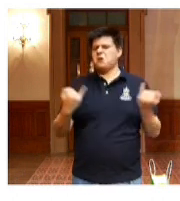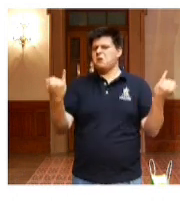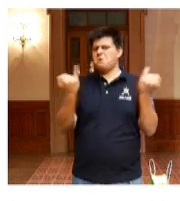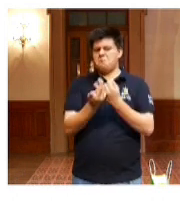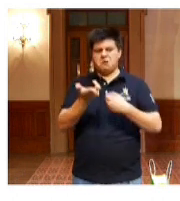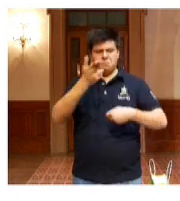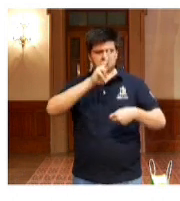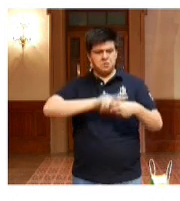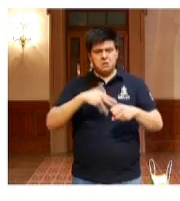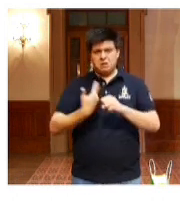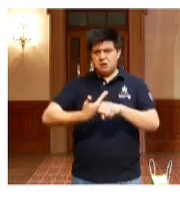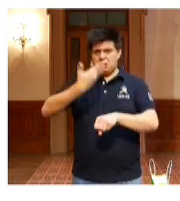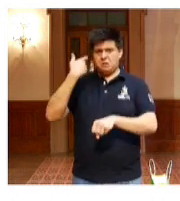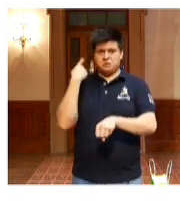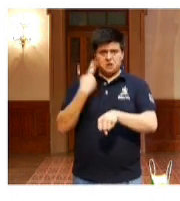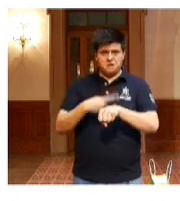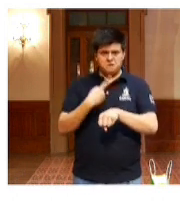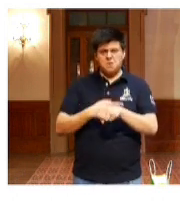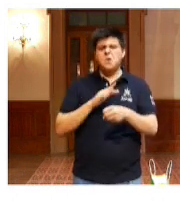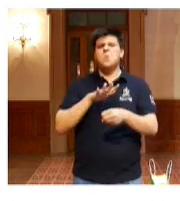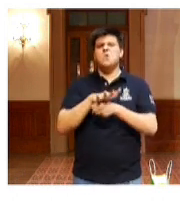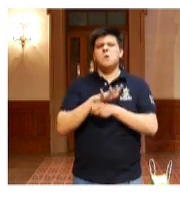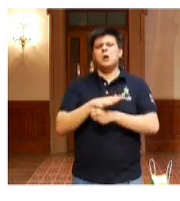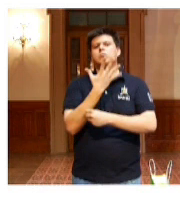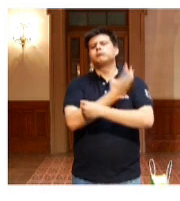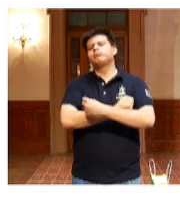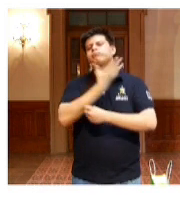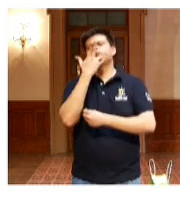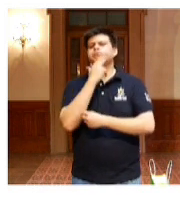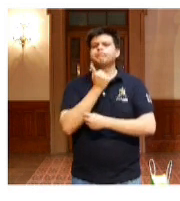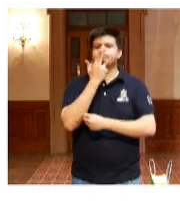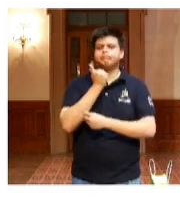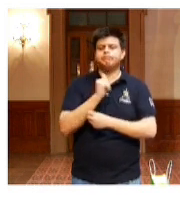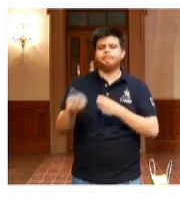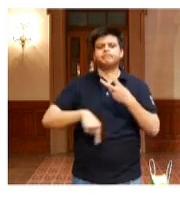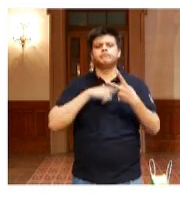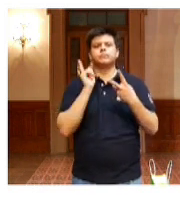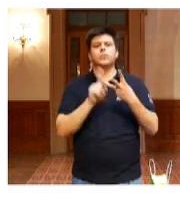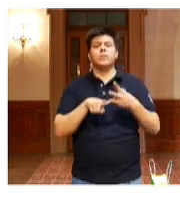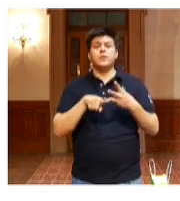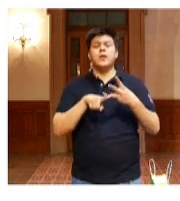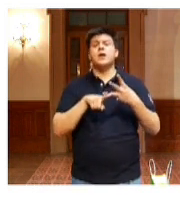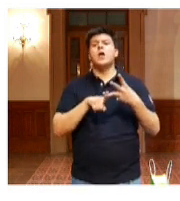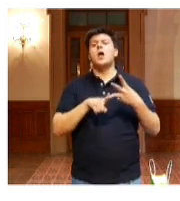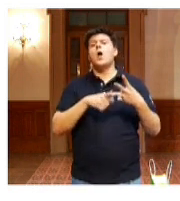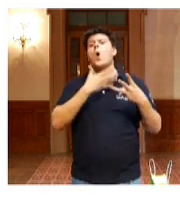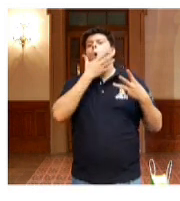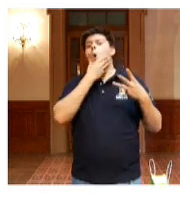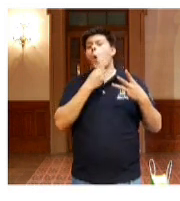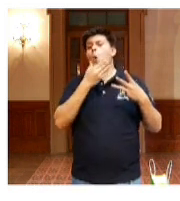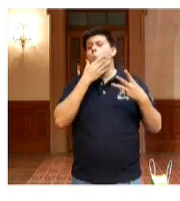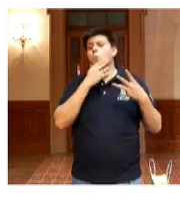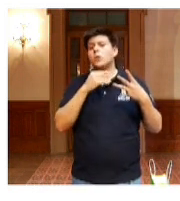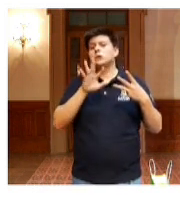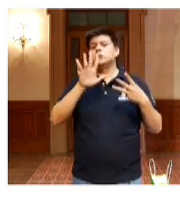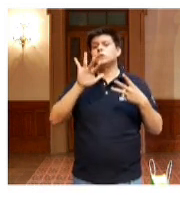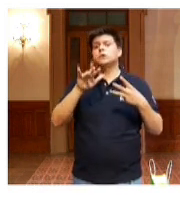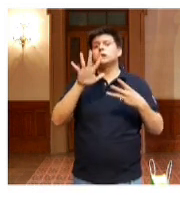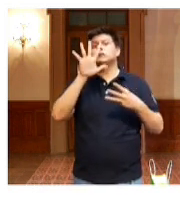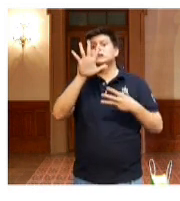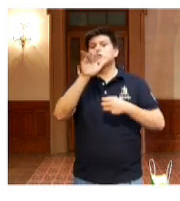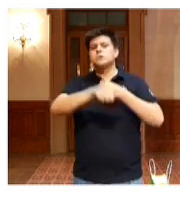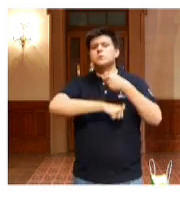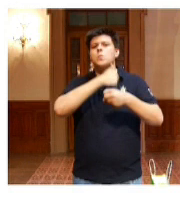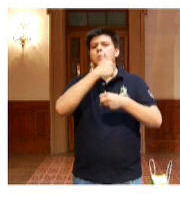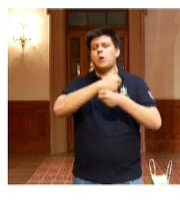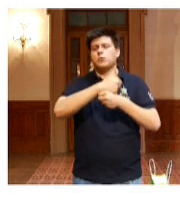con antecedentes de hipertensión arterial y diabetes mellitus el tercer paciente a un masculino de 55